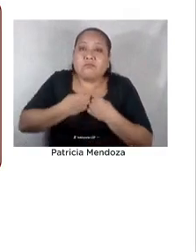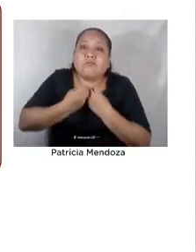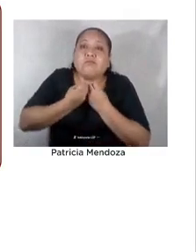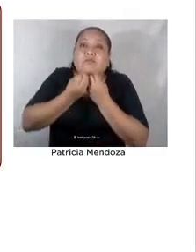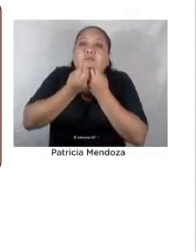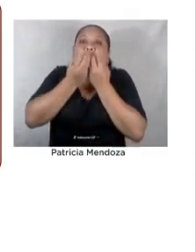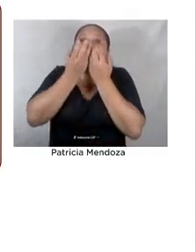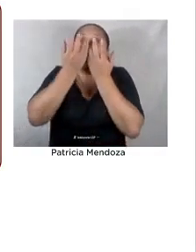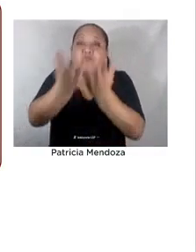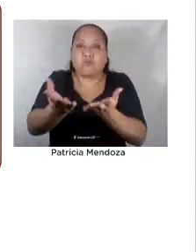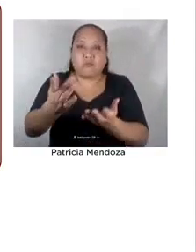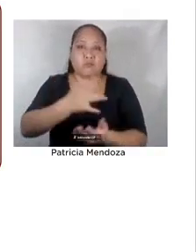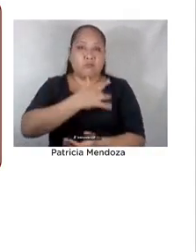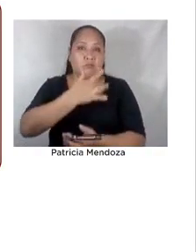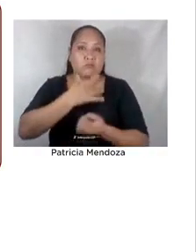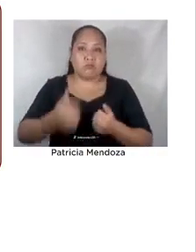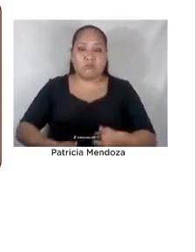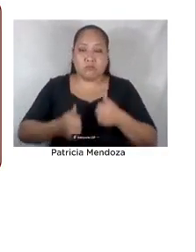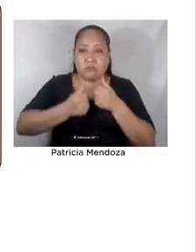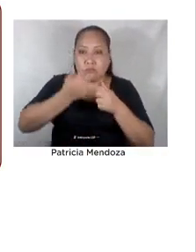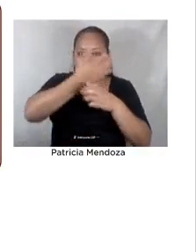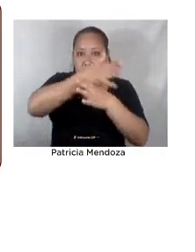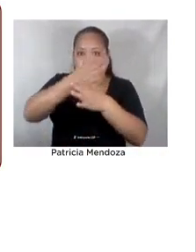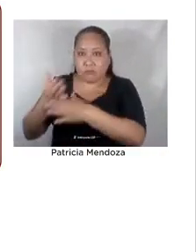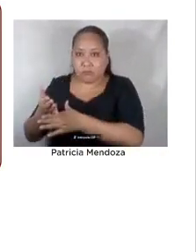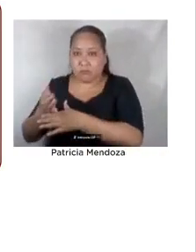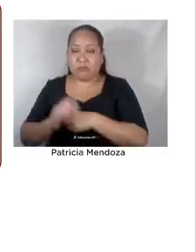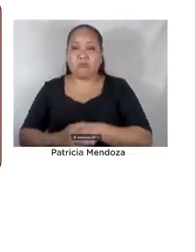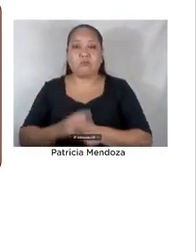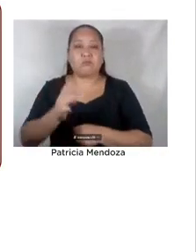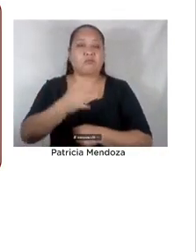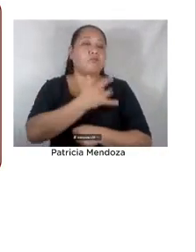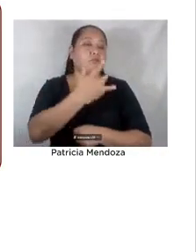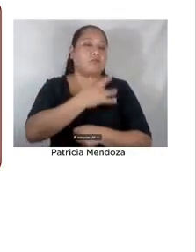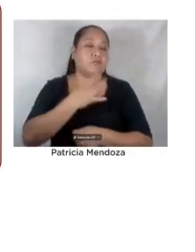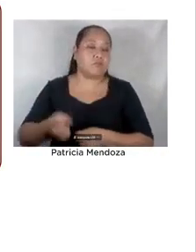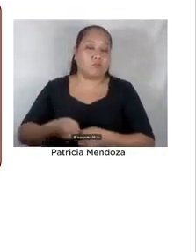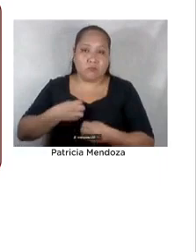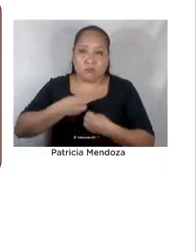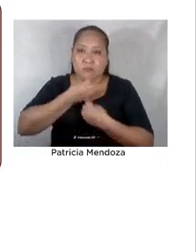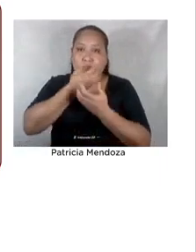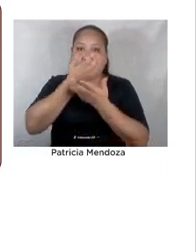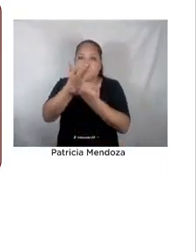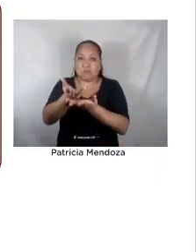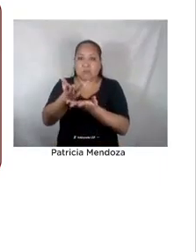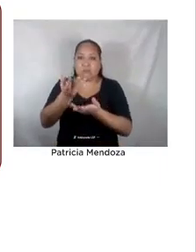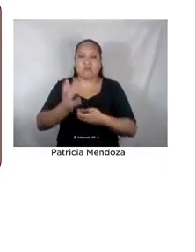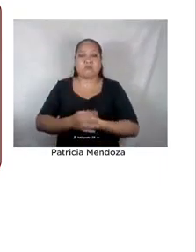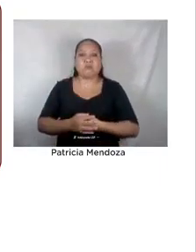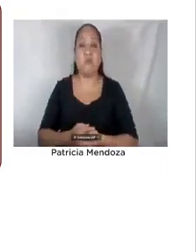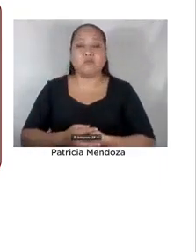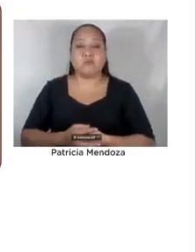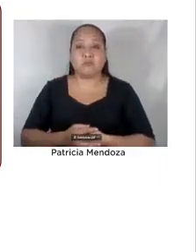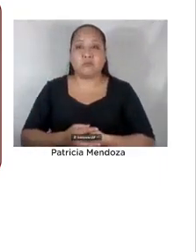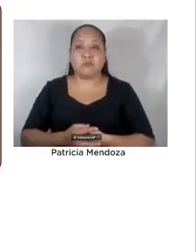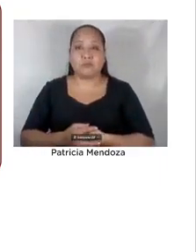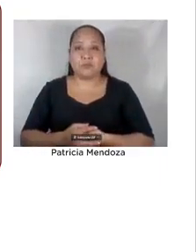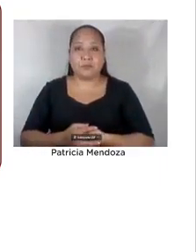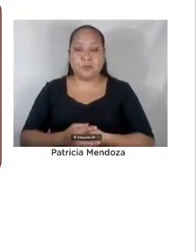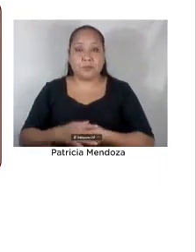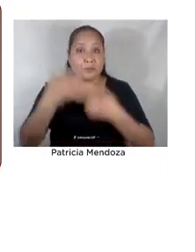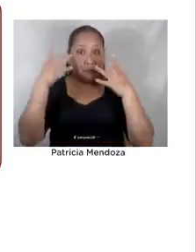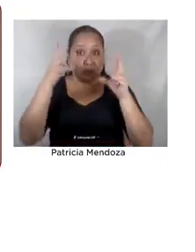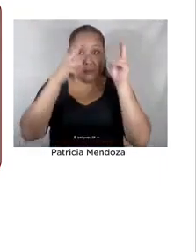viviendo, de compartir lo que estamos sintiendo. Creemos que hemos